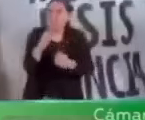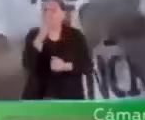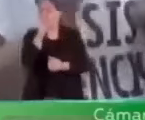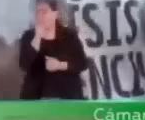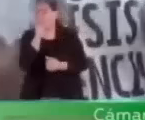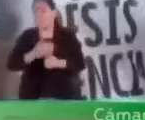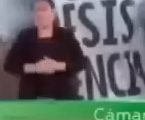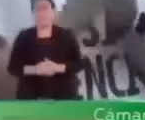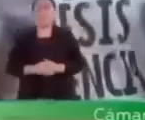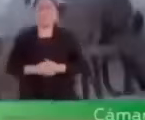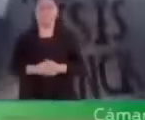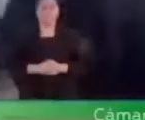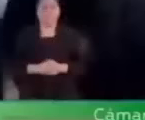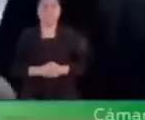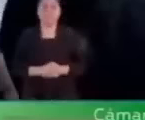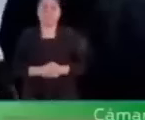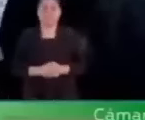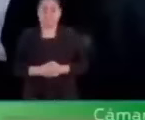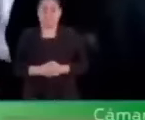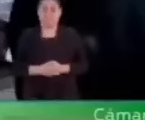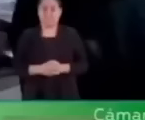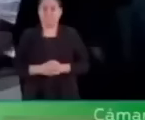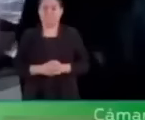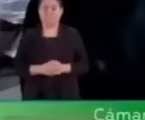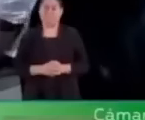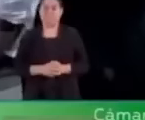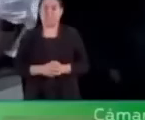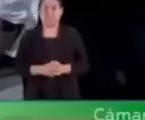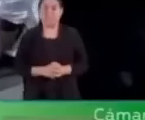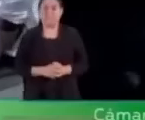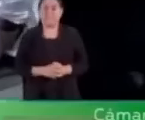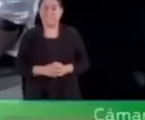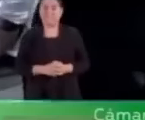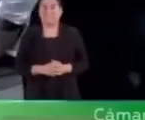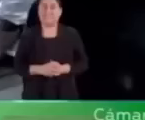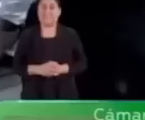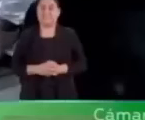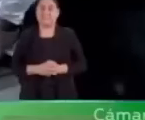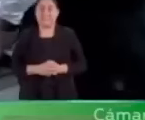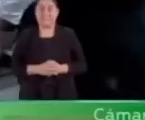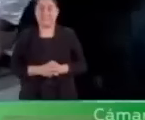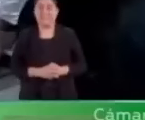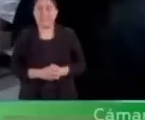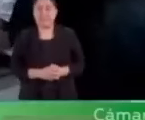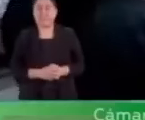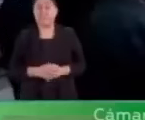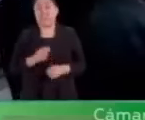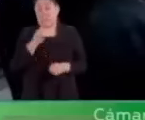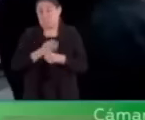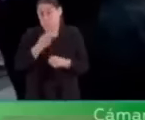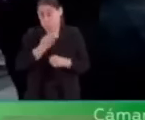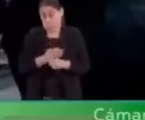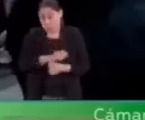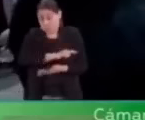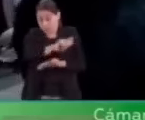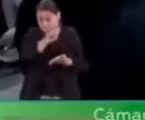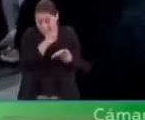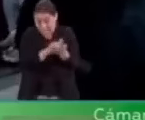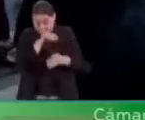sepa debatir, que sepa discutir, que sepa presentar, no es oposición siquiera. Están todavía